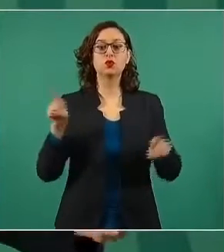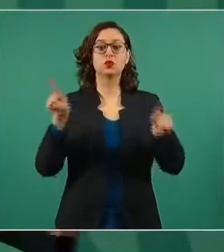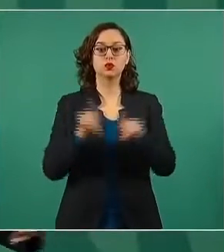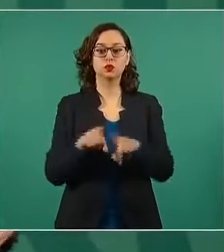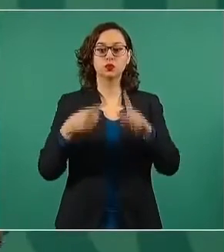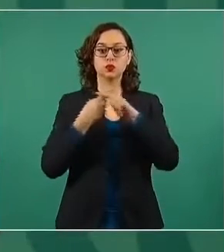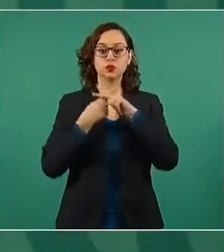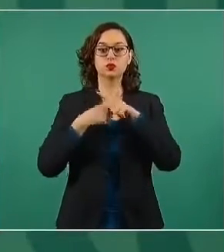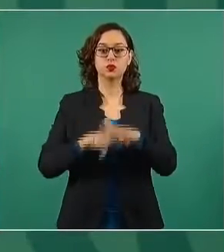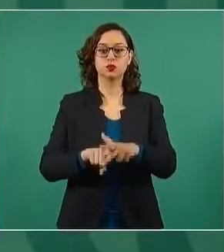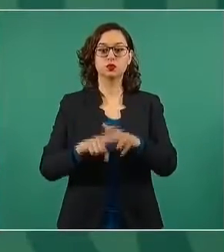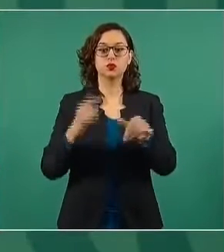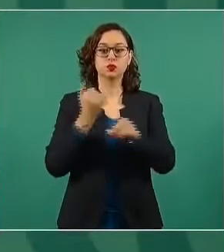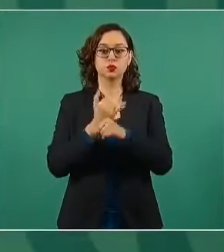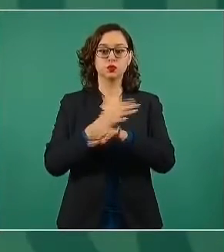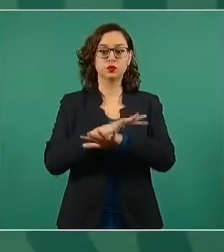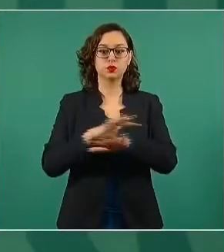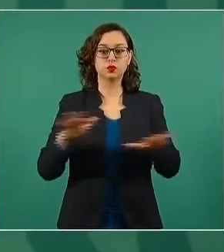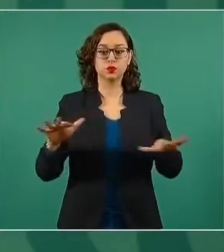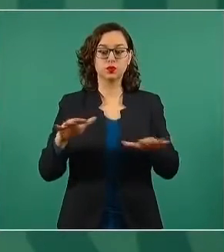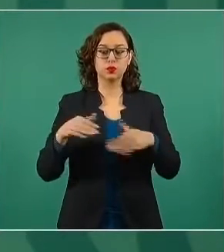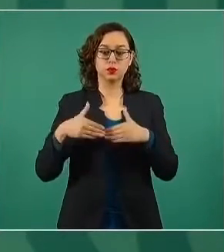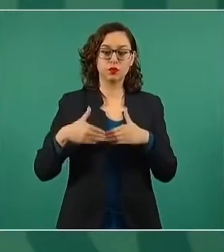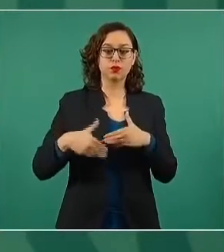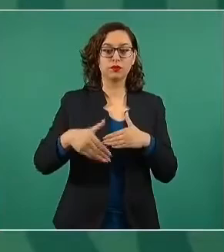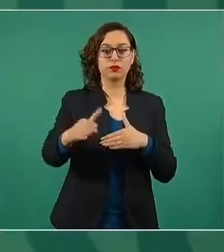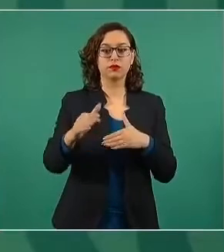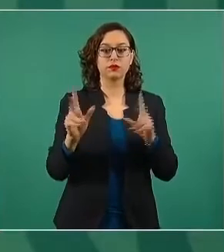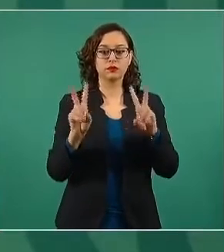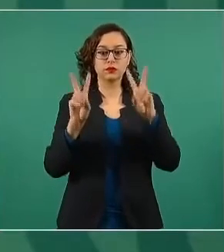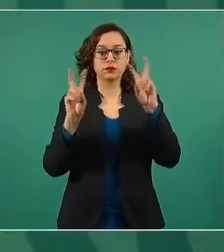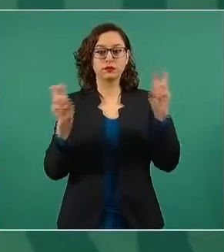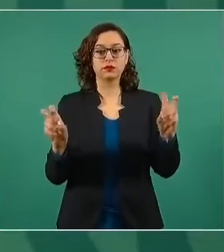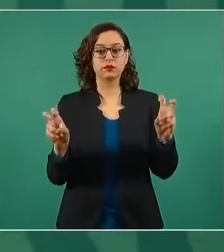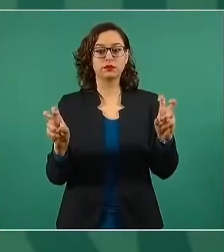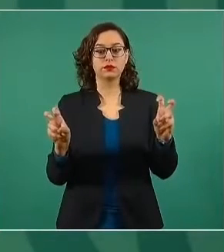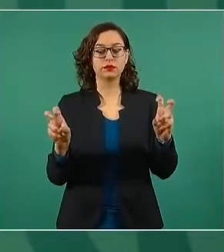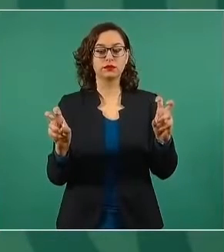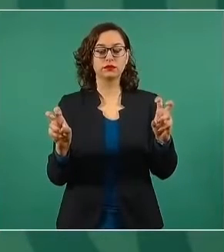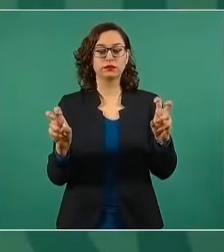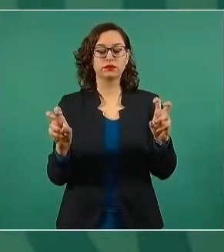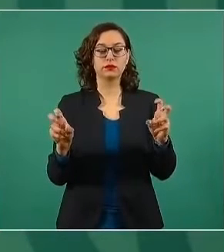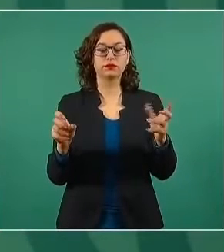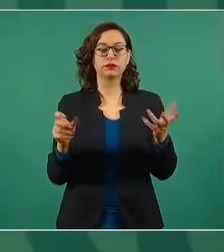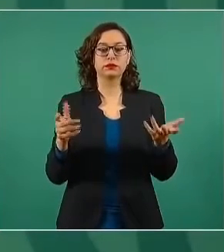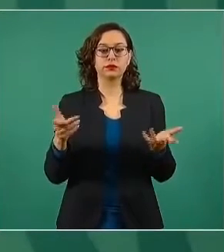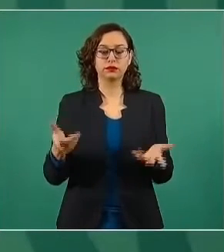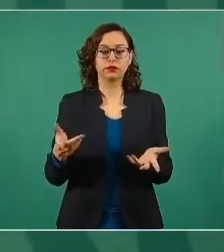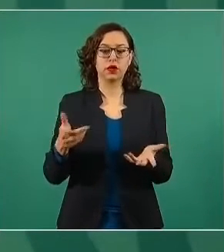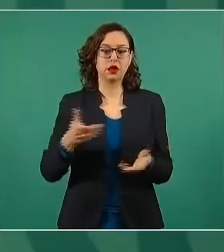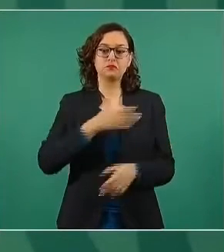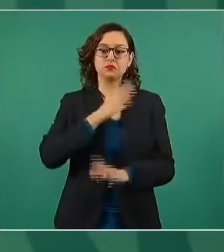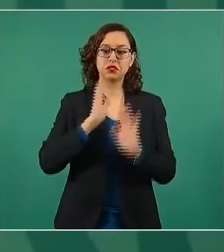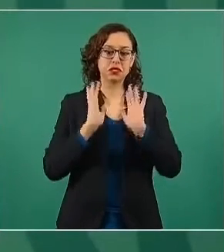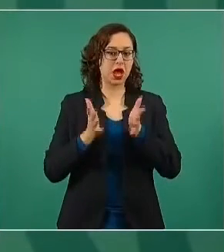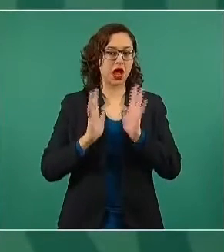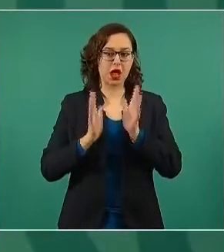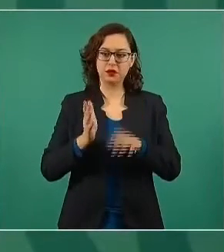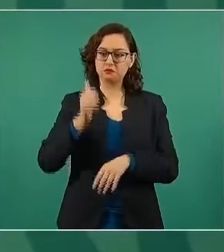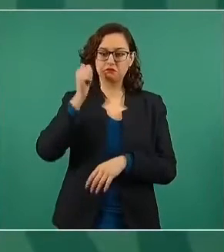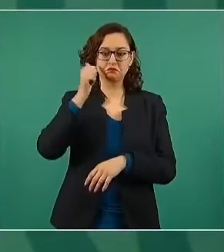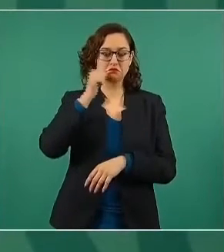programa informativo, la sección de estas conferencias